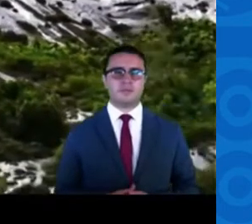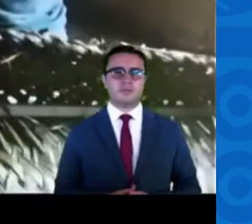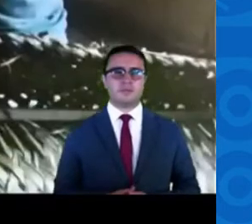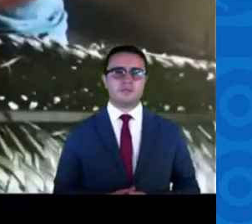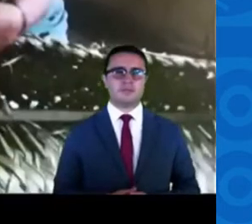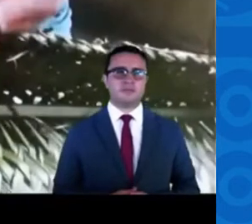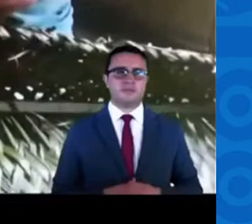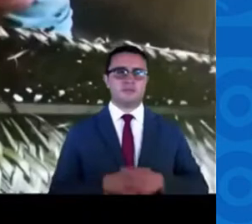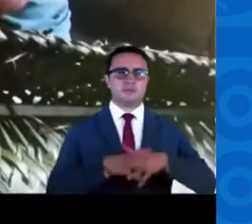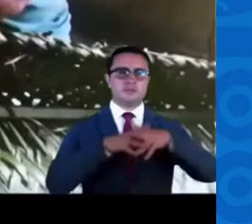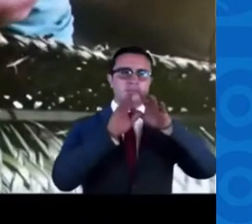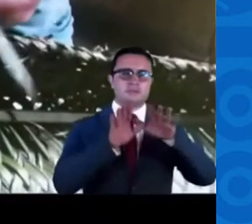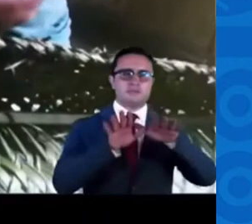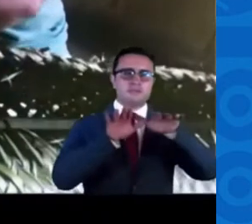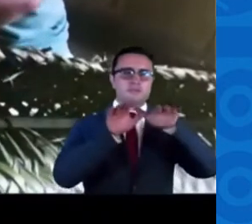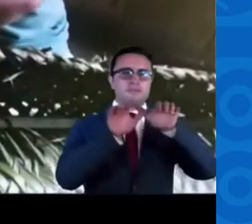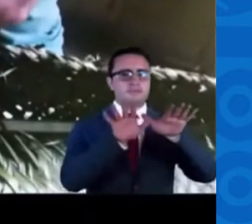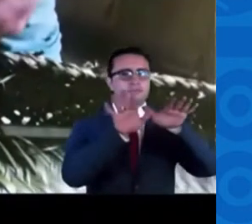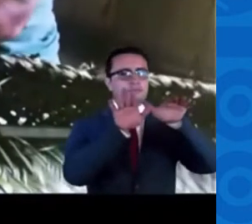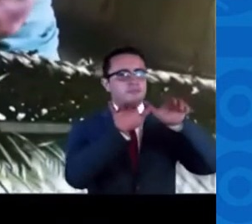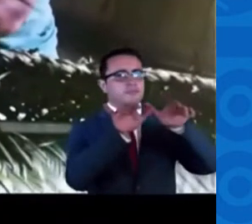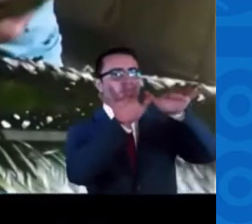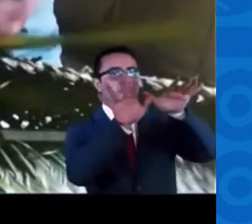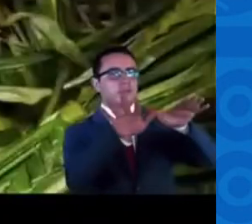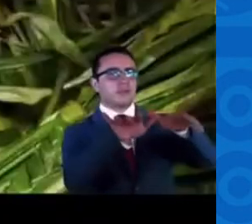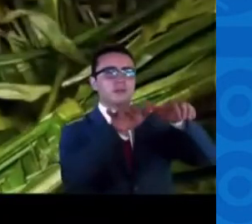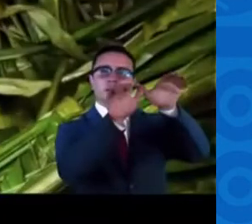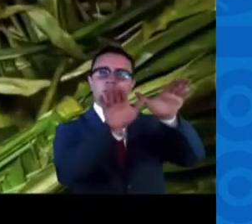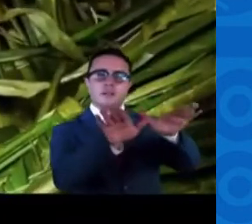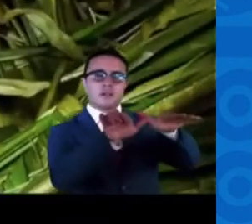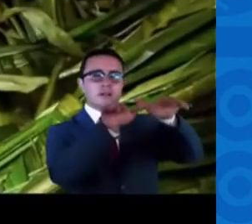palomita, palomita, párate con